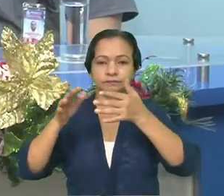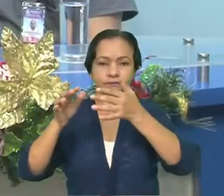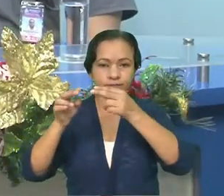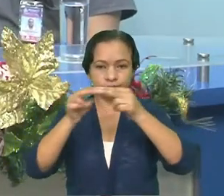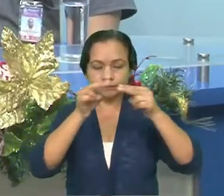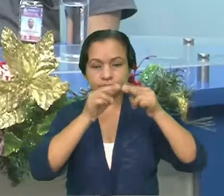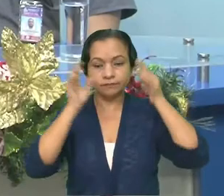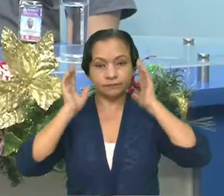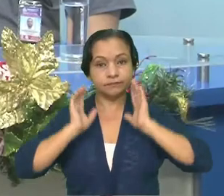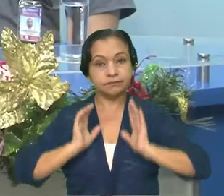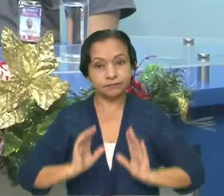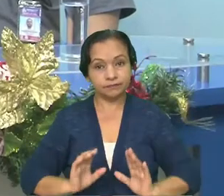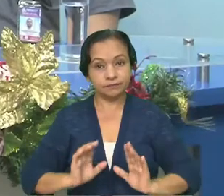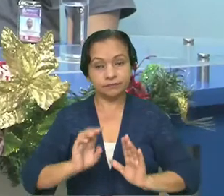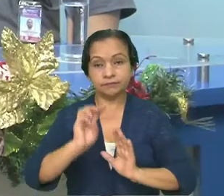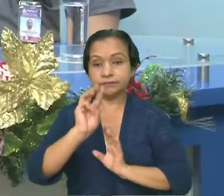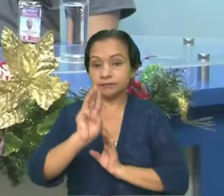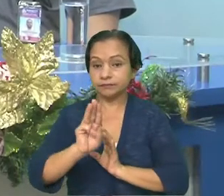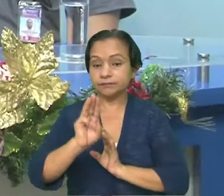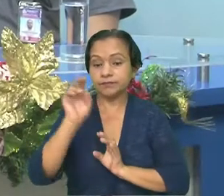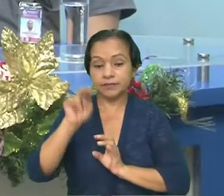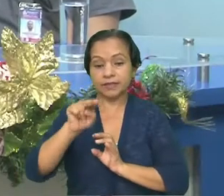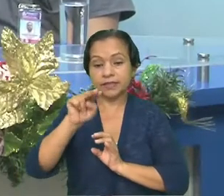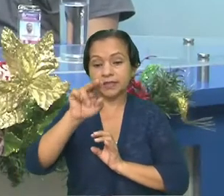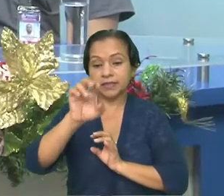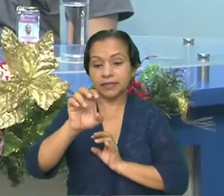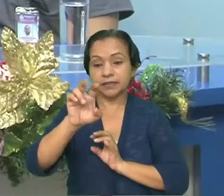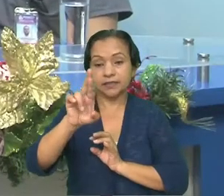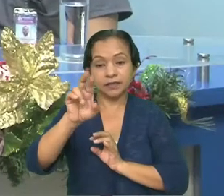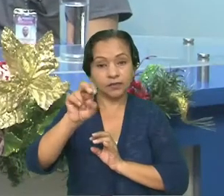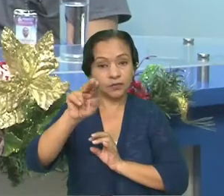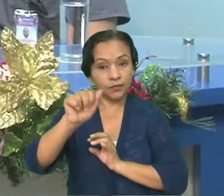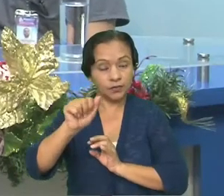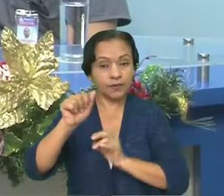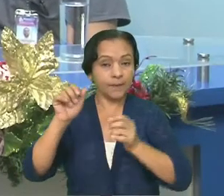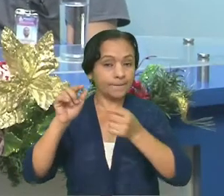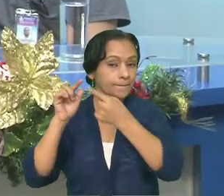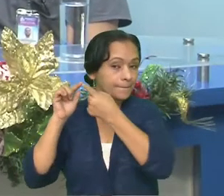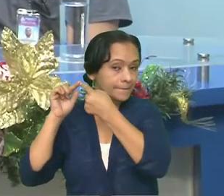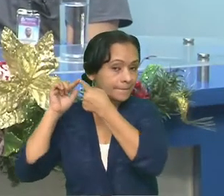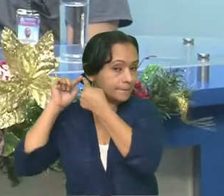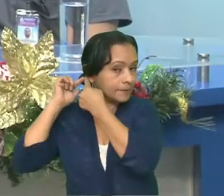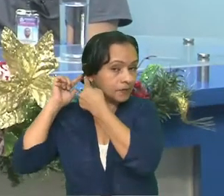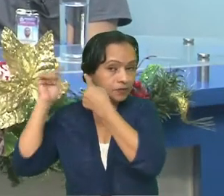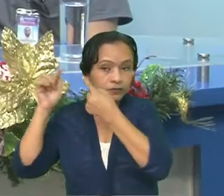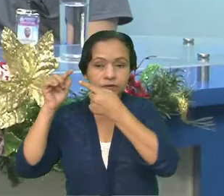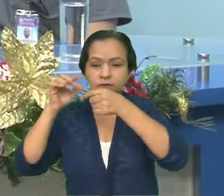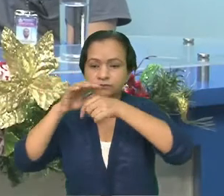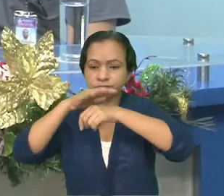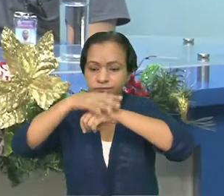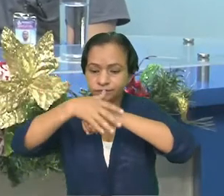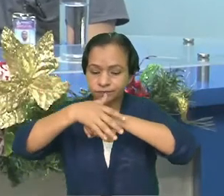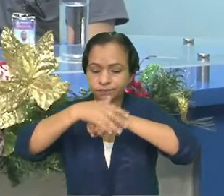Entonces, las neuronas en estos axones, en estas prolongaciones, están cubiertos por